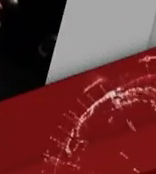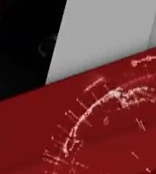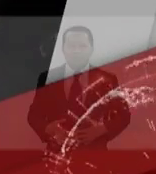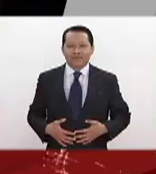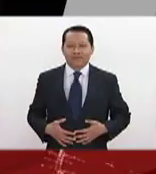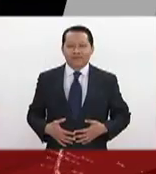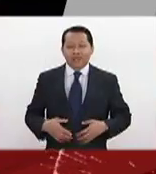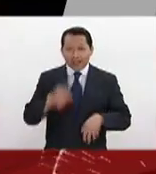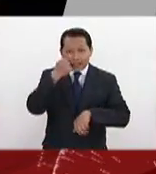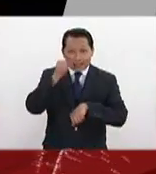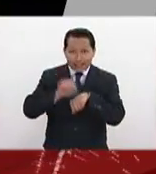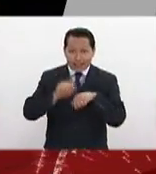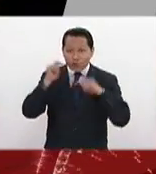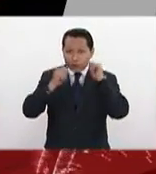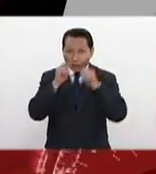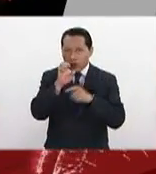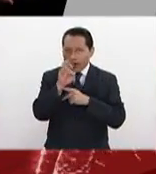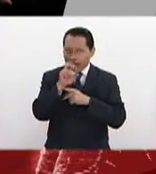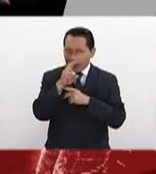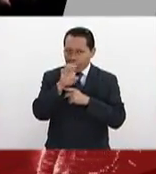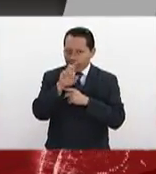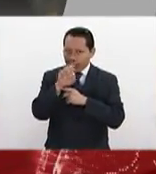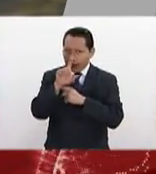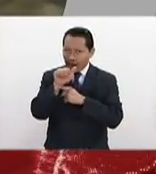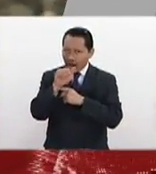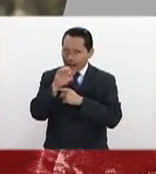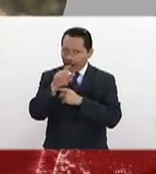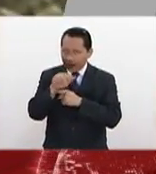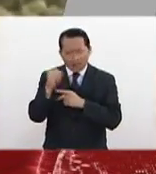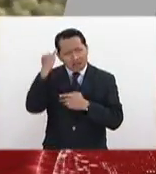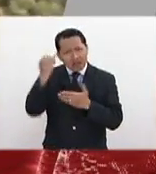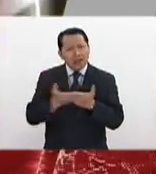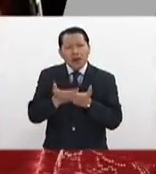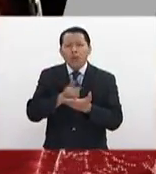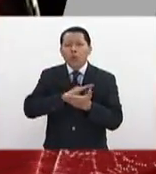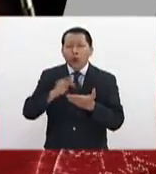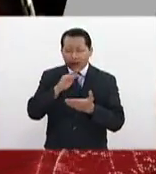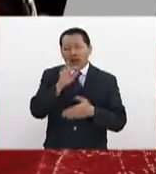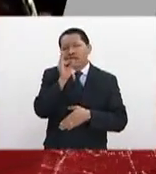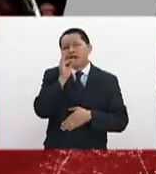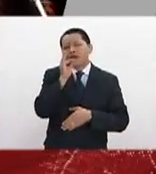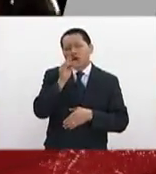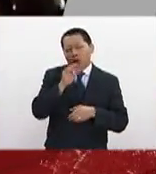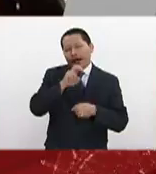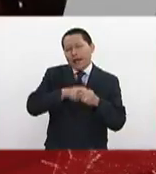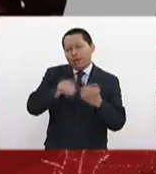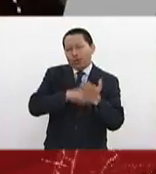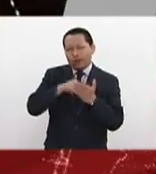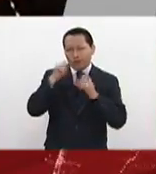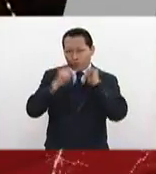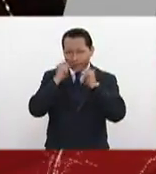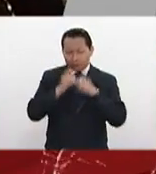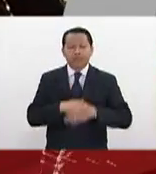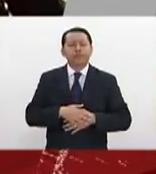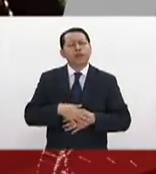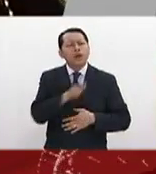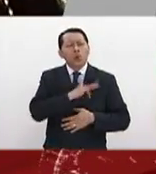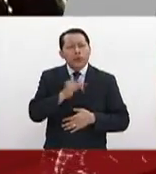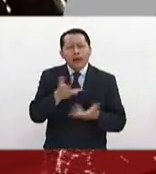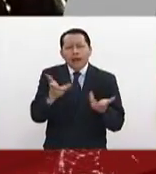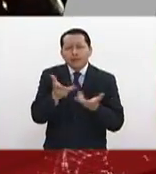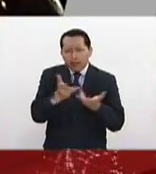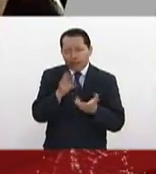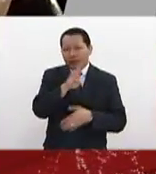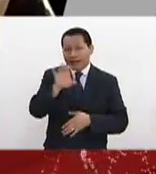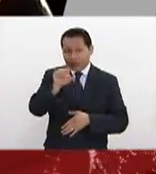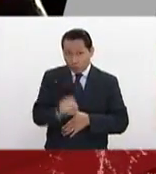El secretario de Turismo, Enrique de la Madrid, propone legalizar la marihuana en zonas turísticas. Me gustaría ver eso, que se pudiera hacer en Baja California Sur y en